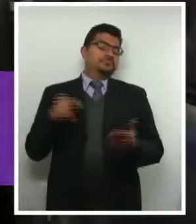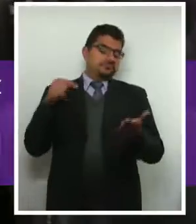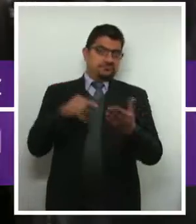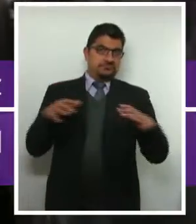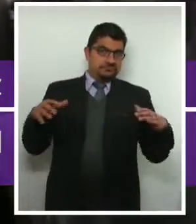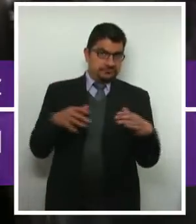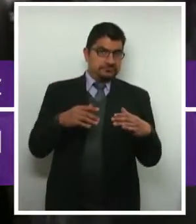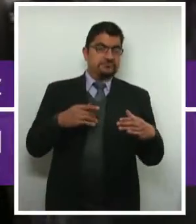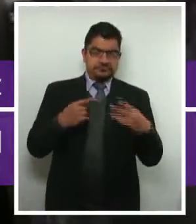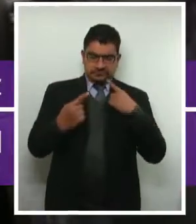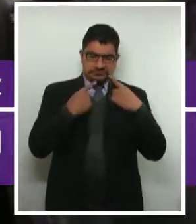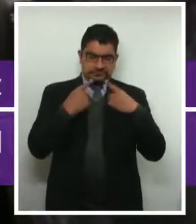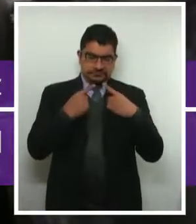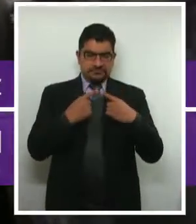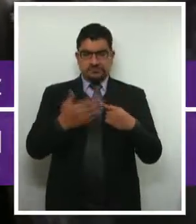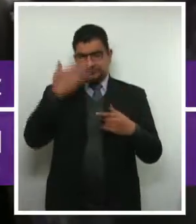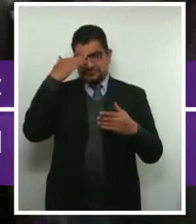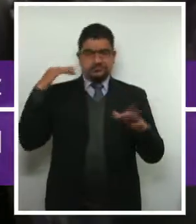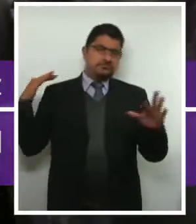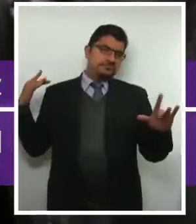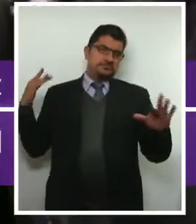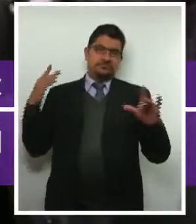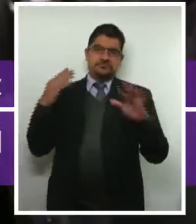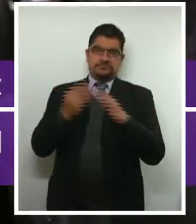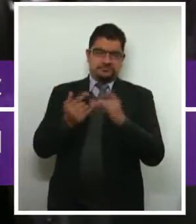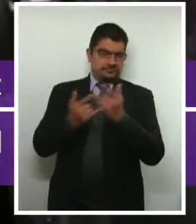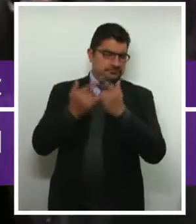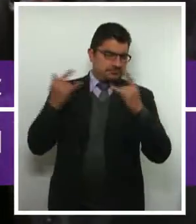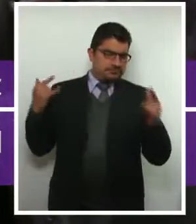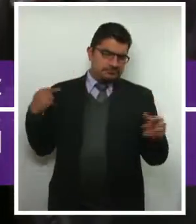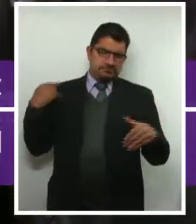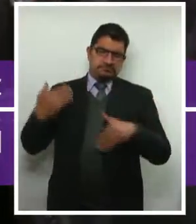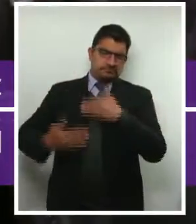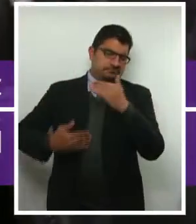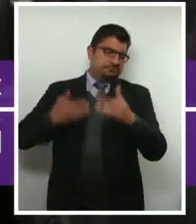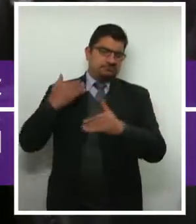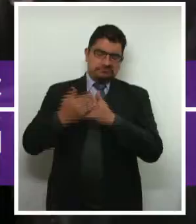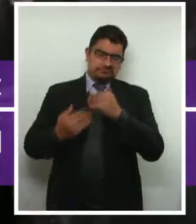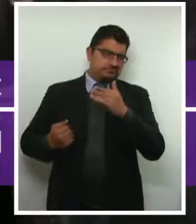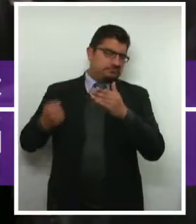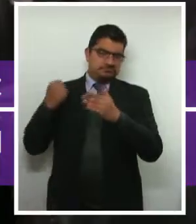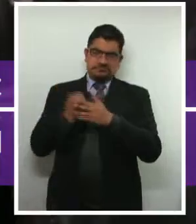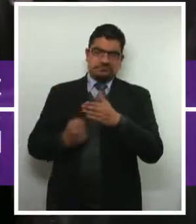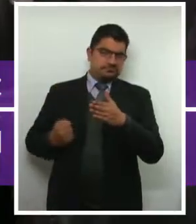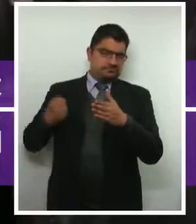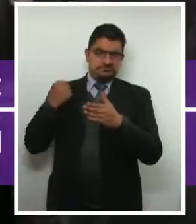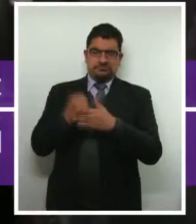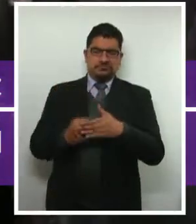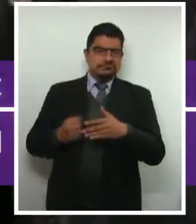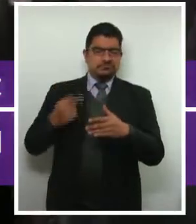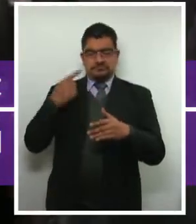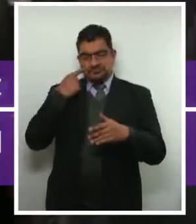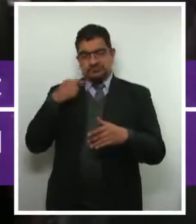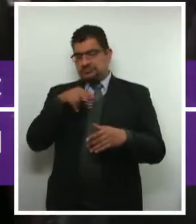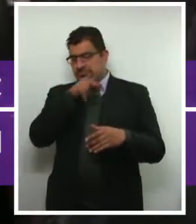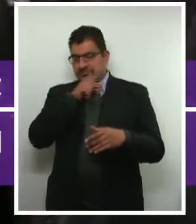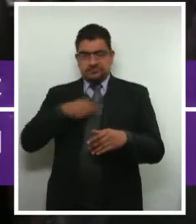reconoce una larga historia de lucha y de afanes